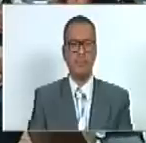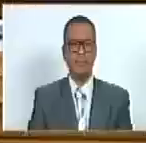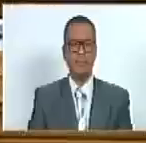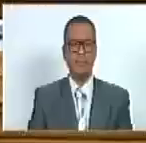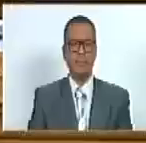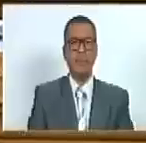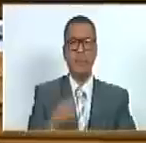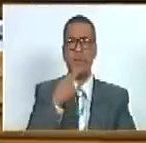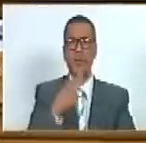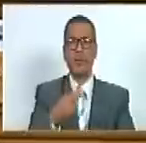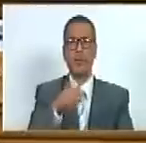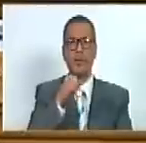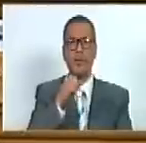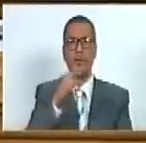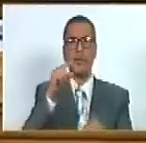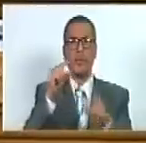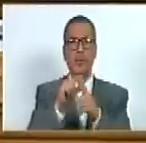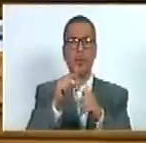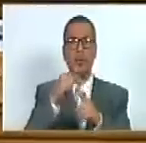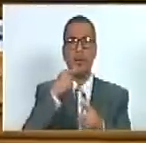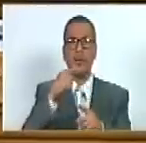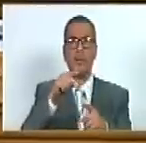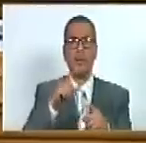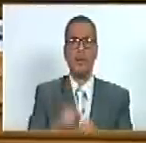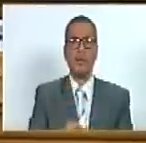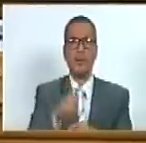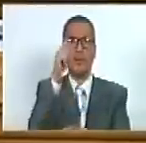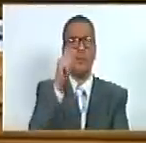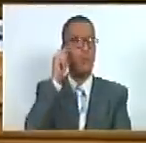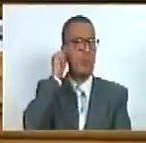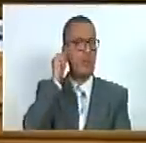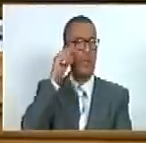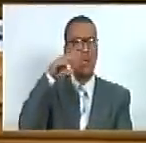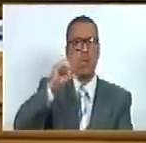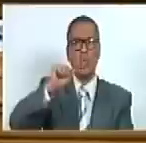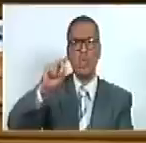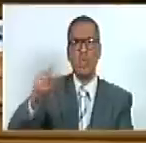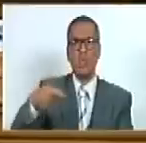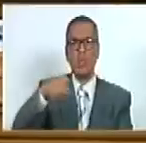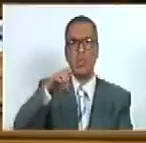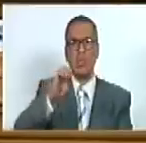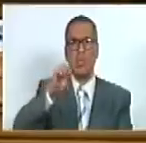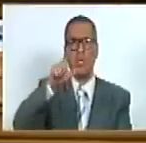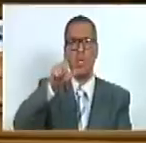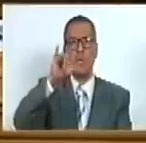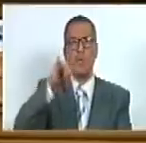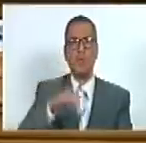Dejo el derecho de palabra a la diputada Angelit Tamayo.